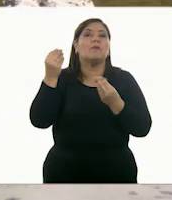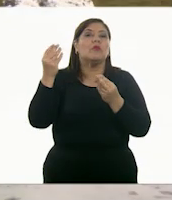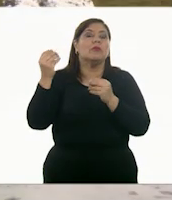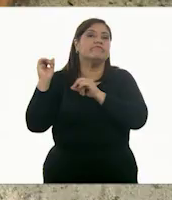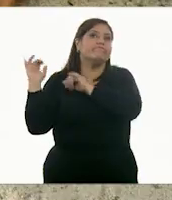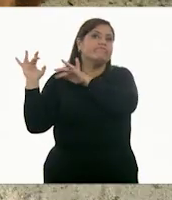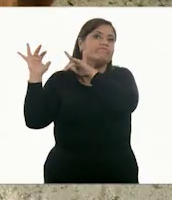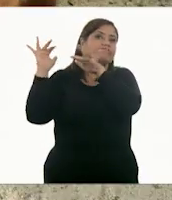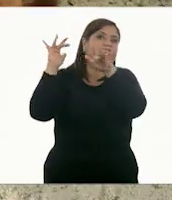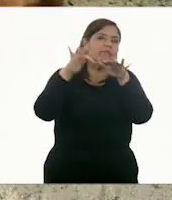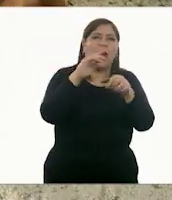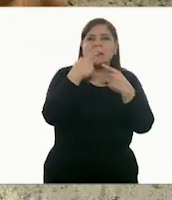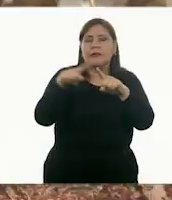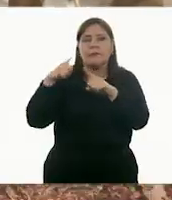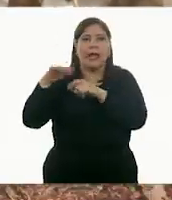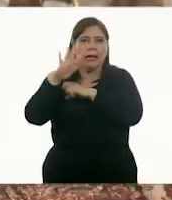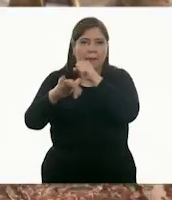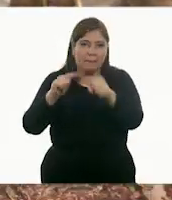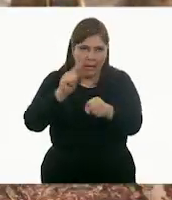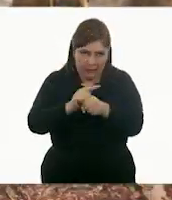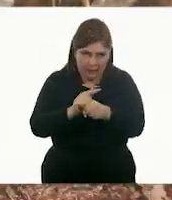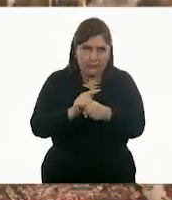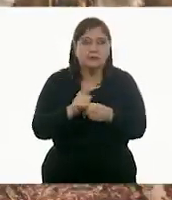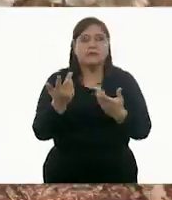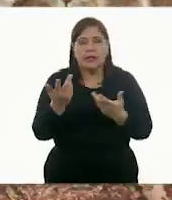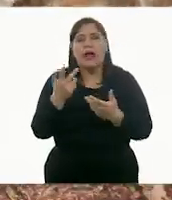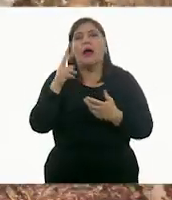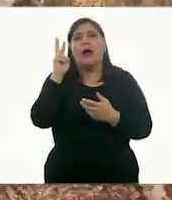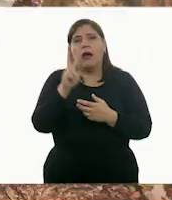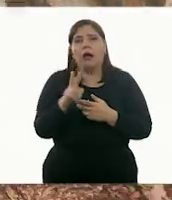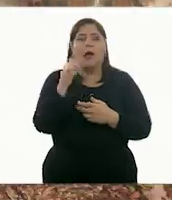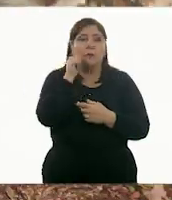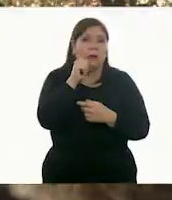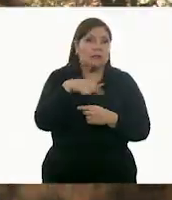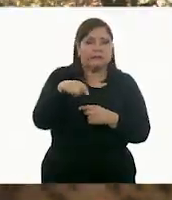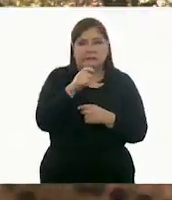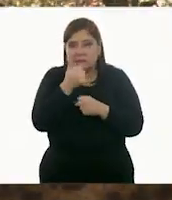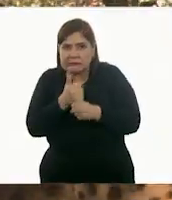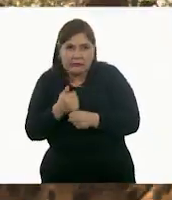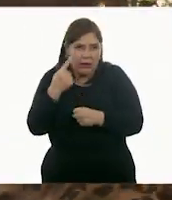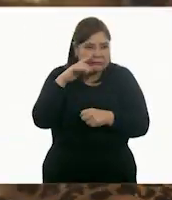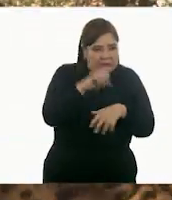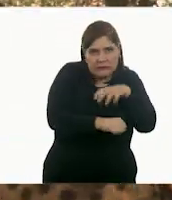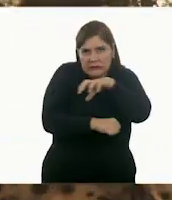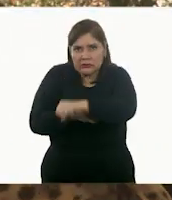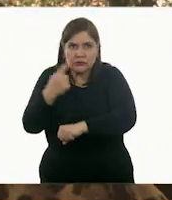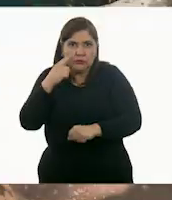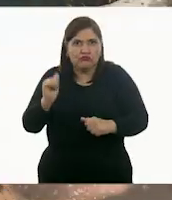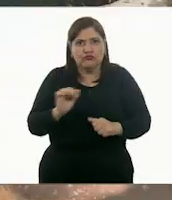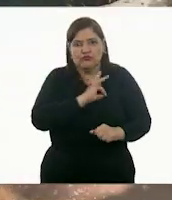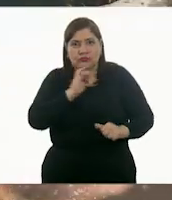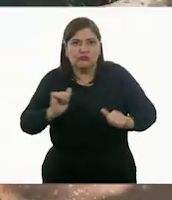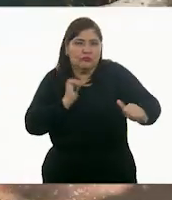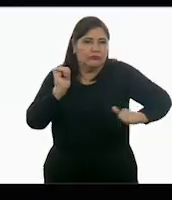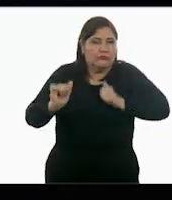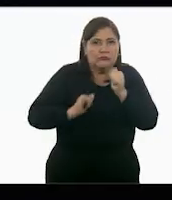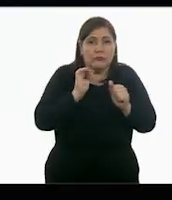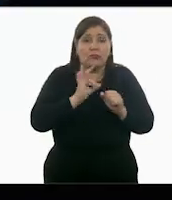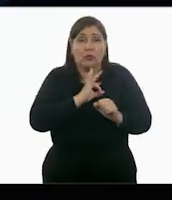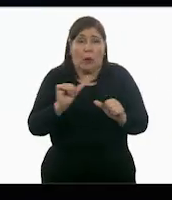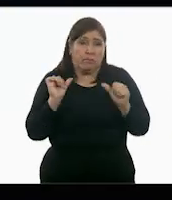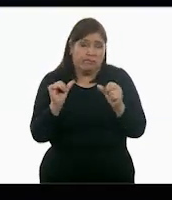de especies. Dramáticas historias de sobrevivencia tuvieron lugar aquí.